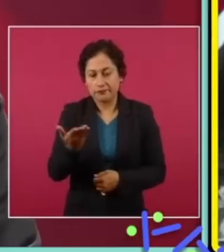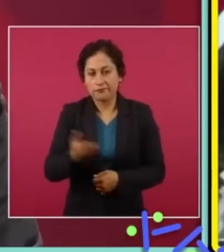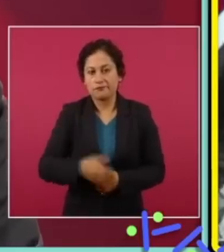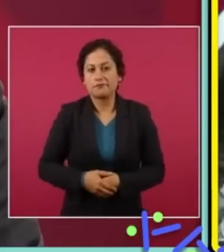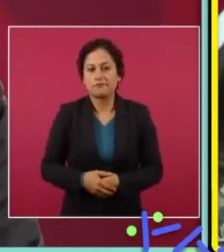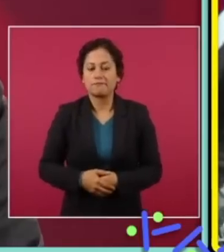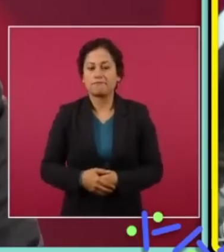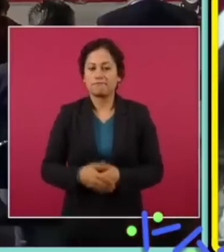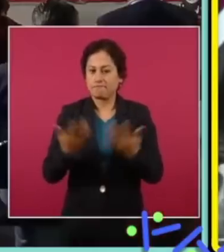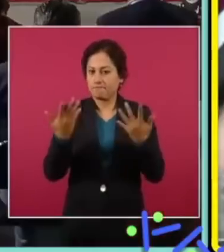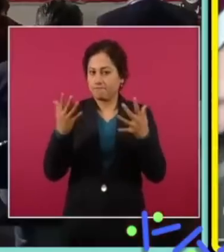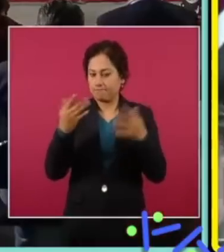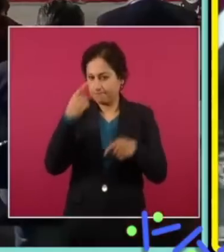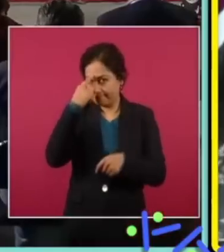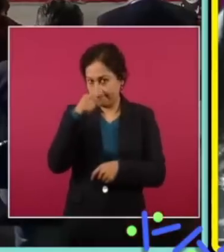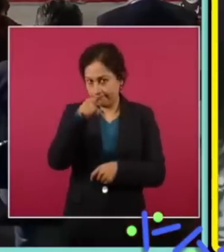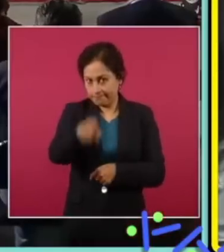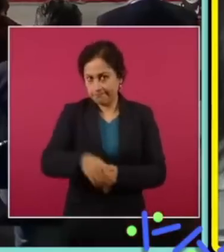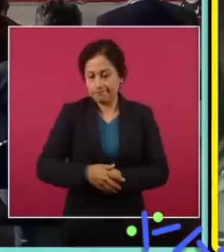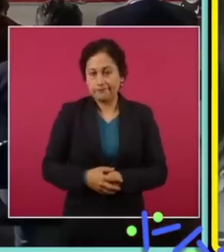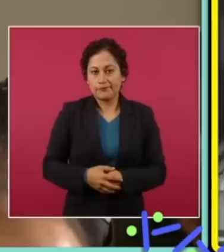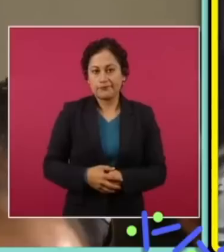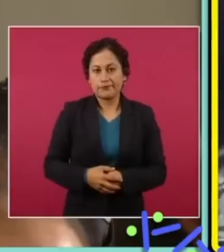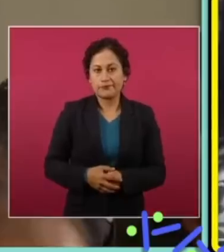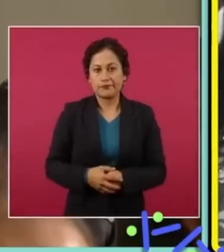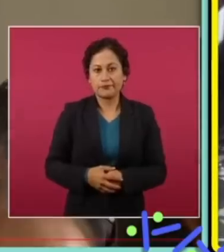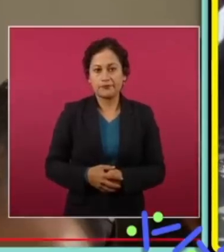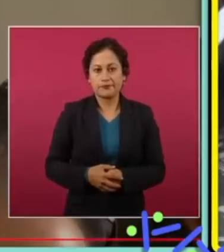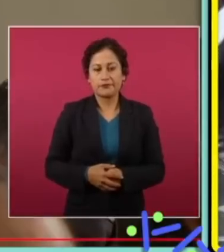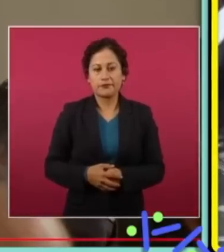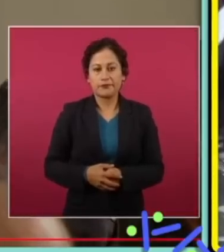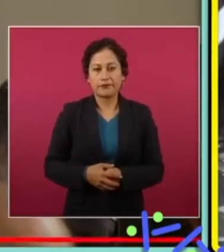Un aplauso para ti.